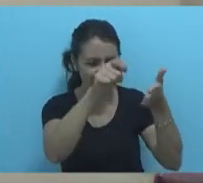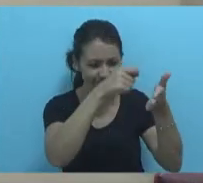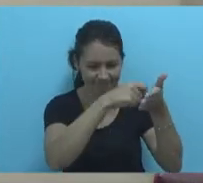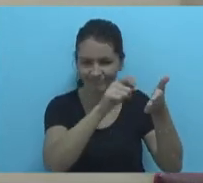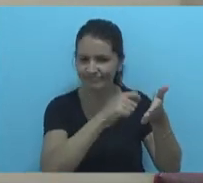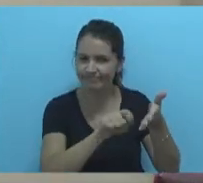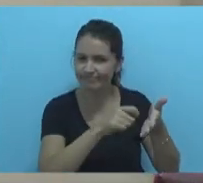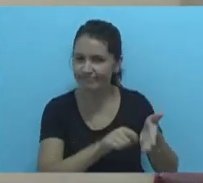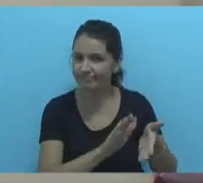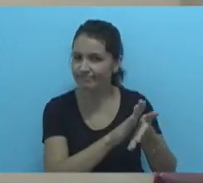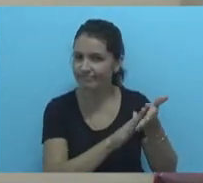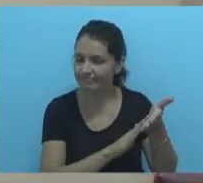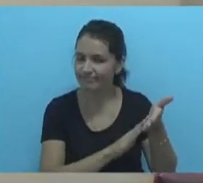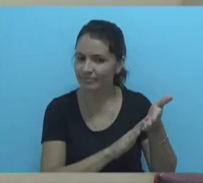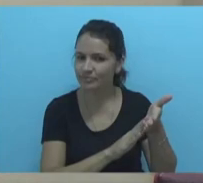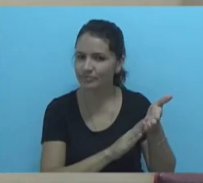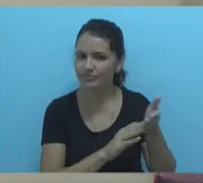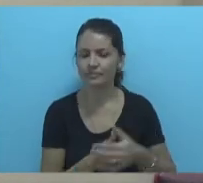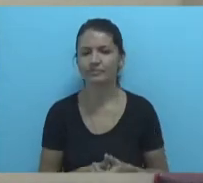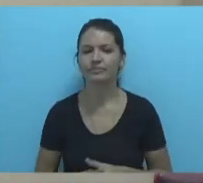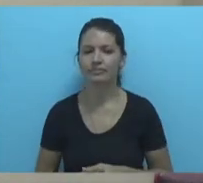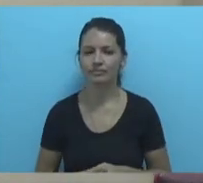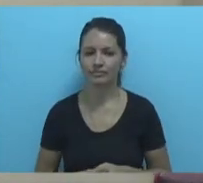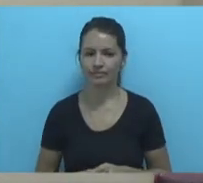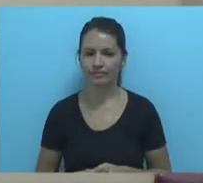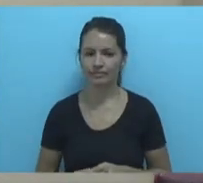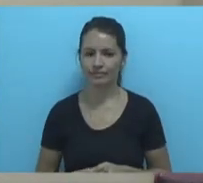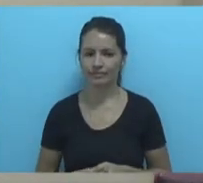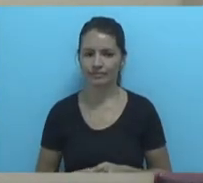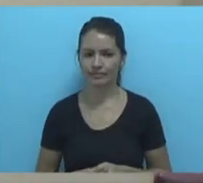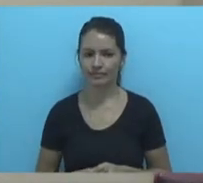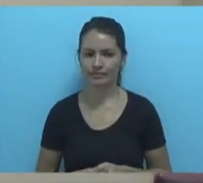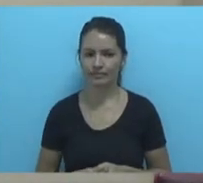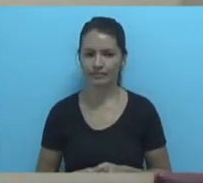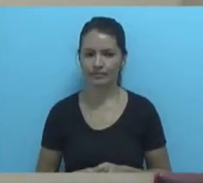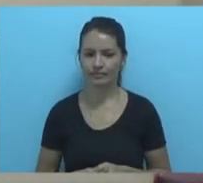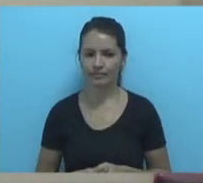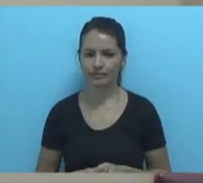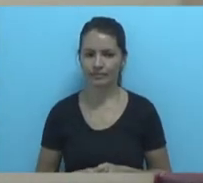Logramos no solo impulsarlo, sino también llevarlo adelante. Así que,